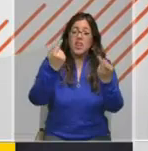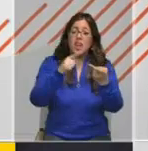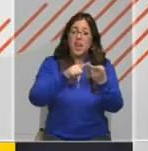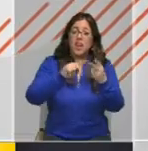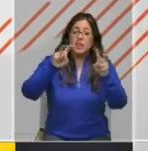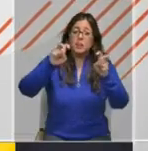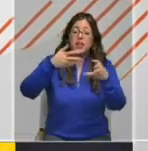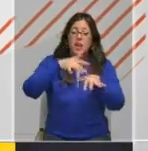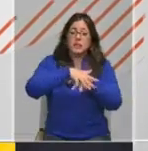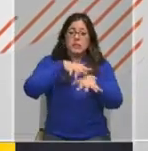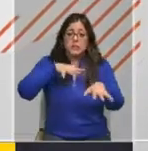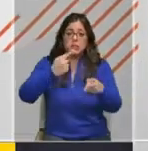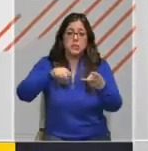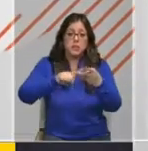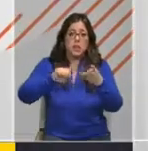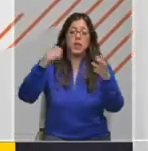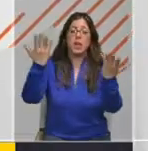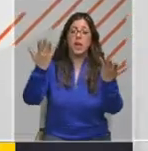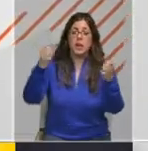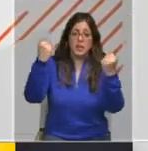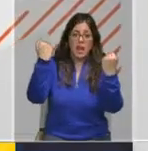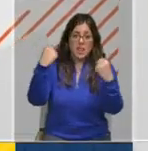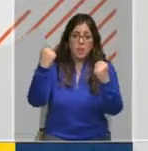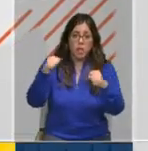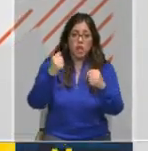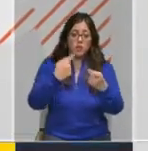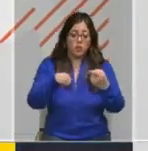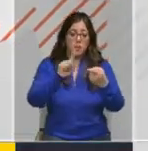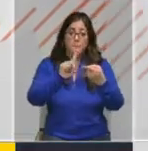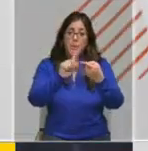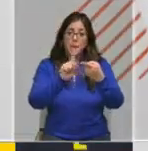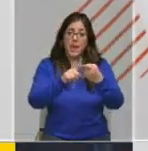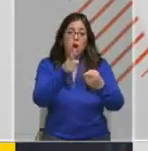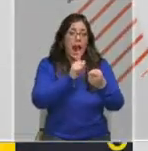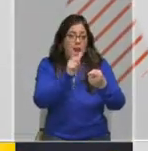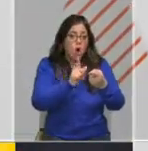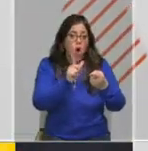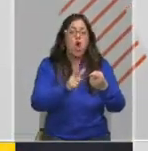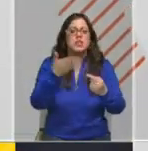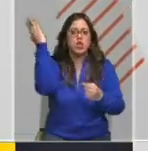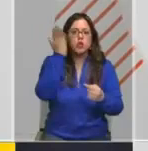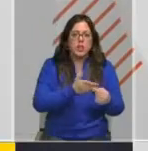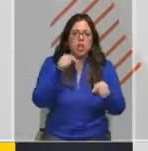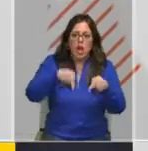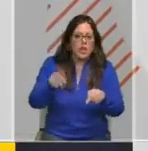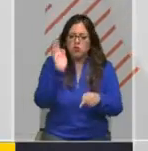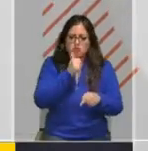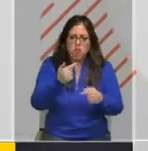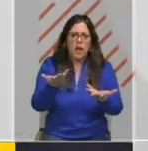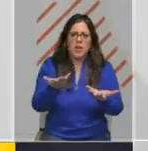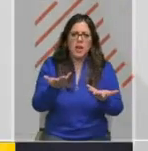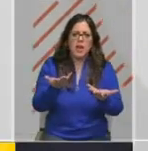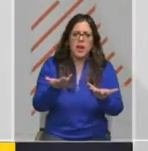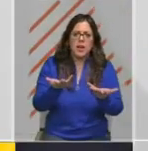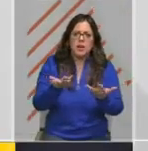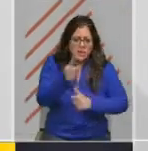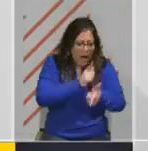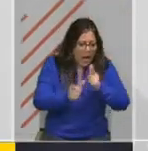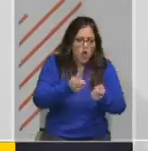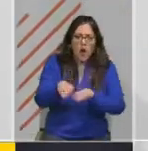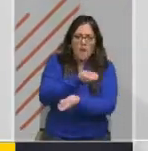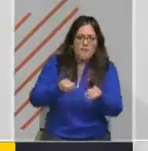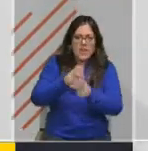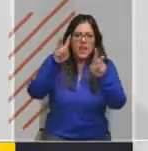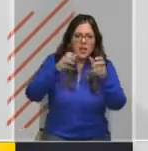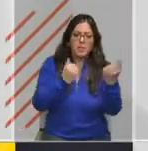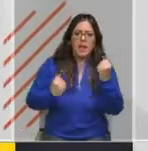alcohol efectivamente está con decretación de clausura por la delegación presidencial. Acá jamás se ha estado vendiendo alcohol en una actividad de zumba. Nunca. Acá lo que se está